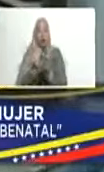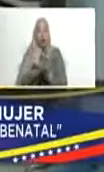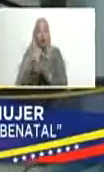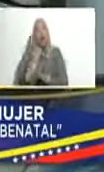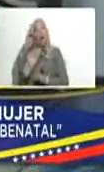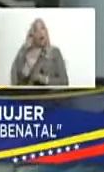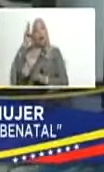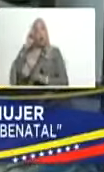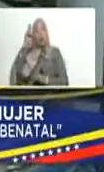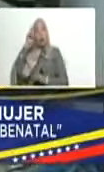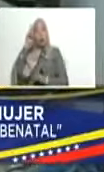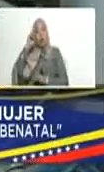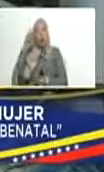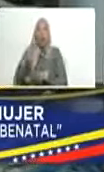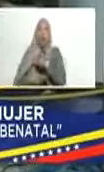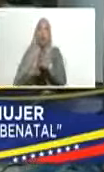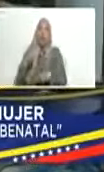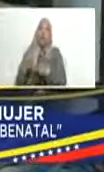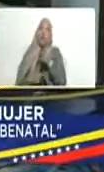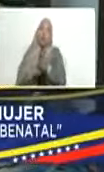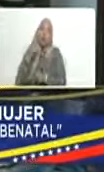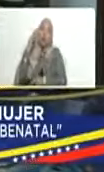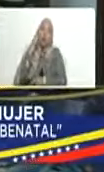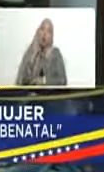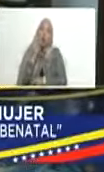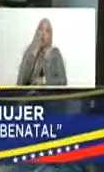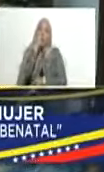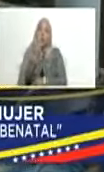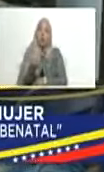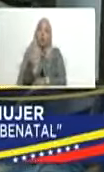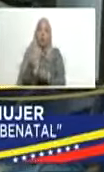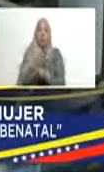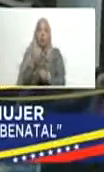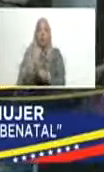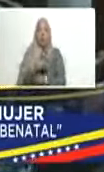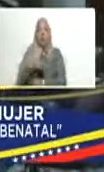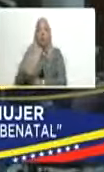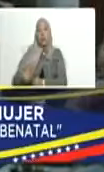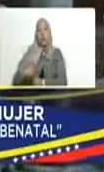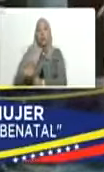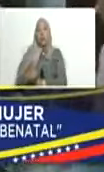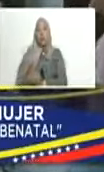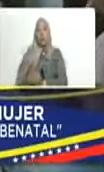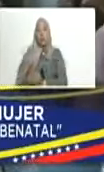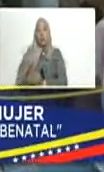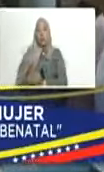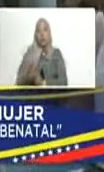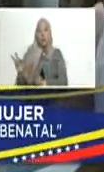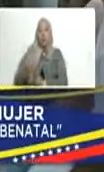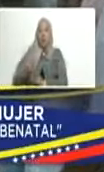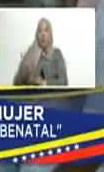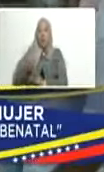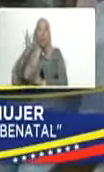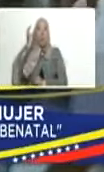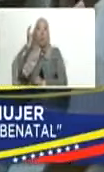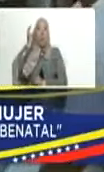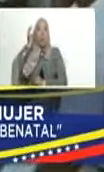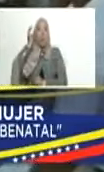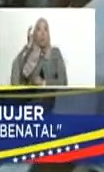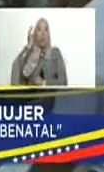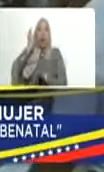razón de ser de esta revolución bolivariana y donde nosotros hoy, con el primer vértice, que es el de Venezuela Mujer, estamos